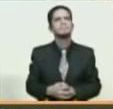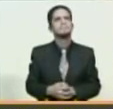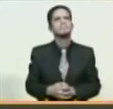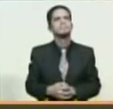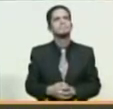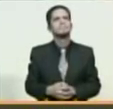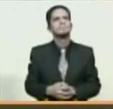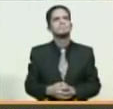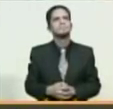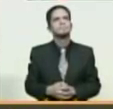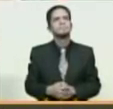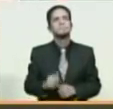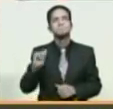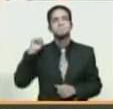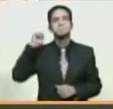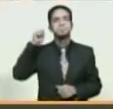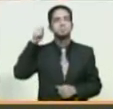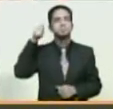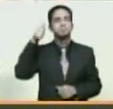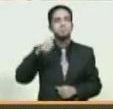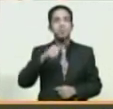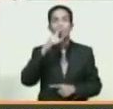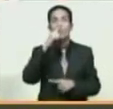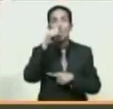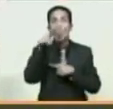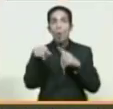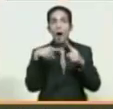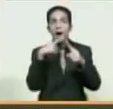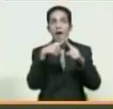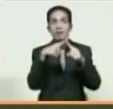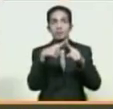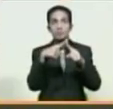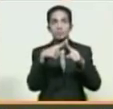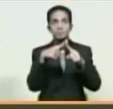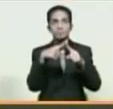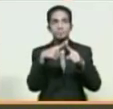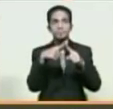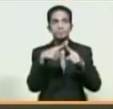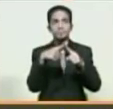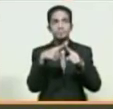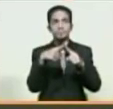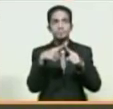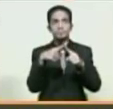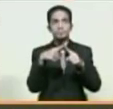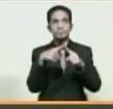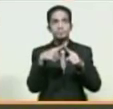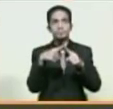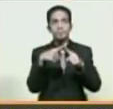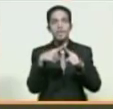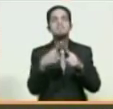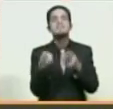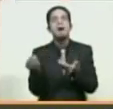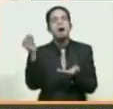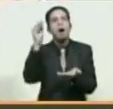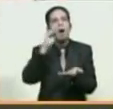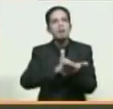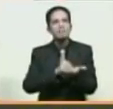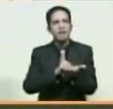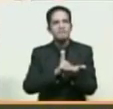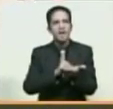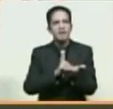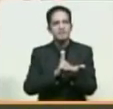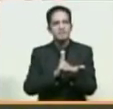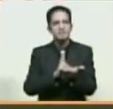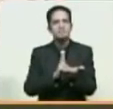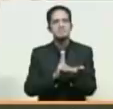Ha transcurrido ya un año y se nos presenta nuevamente una